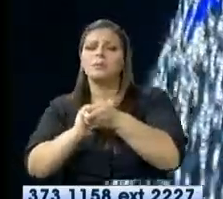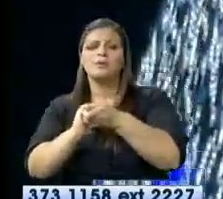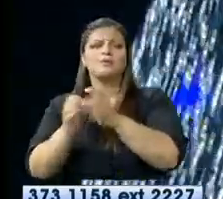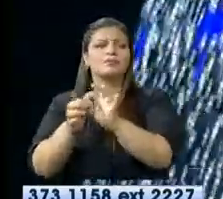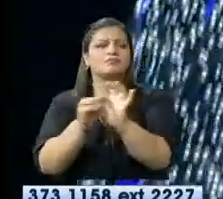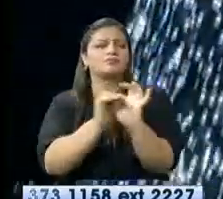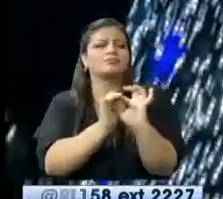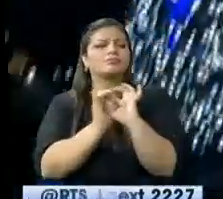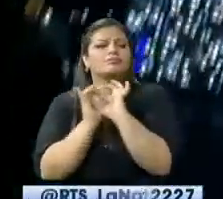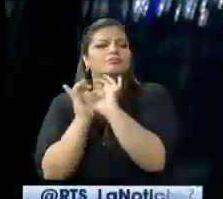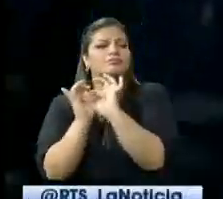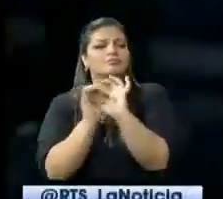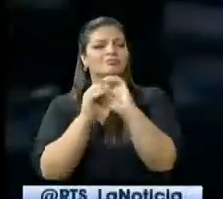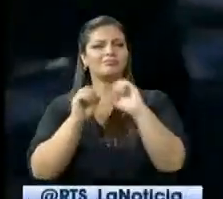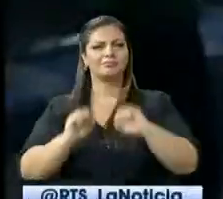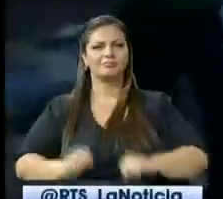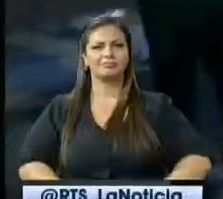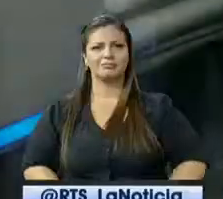Julio César Saona.